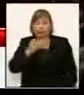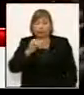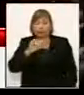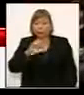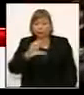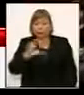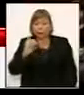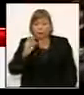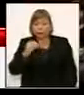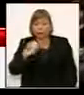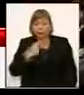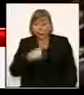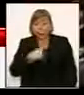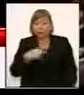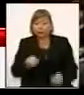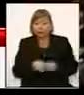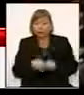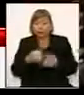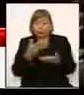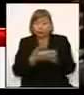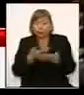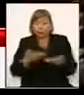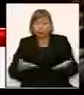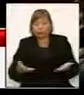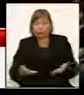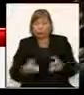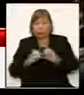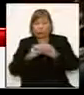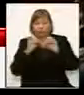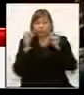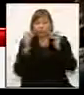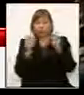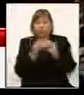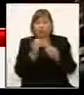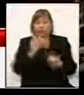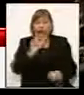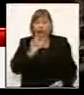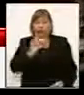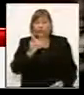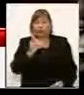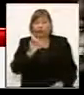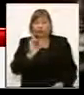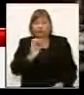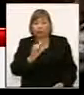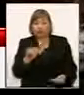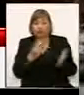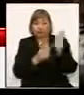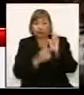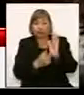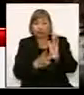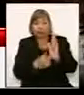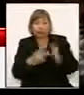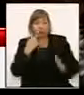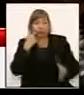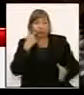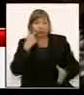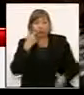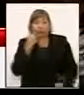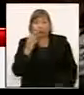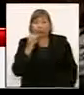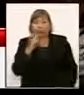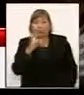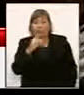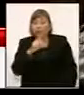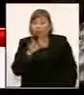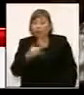También pertenezco al cuerpo de la organización COINDET, el cual tenemos nuestro representante acá, el señor Vélez, los dirigentes